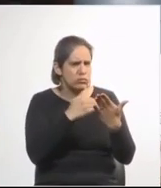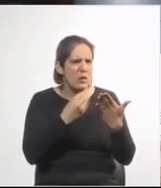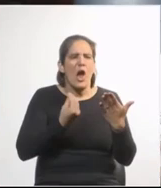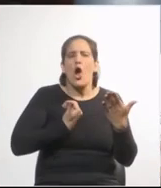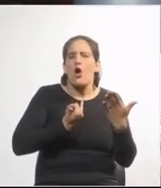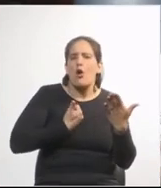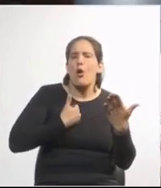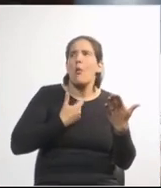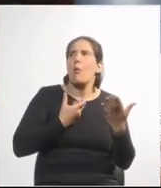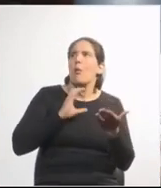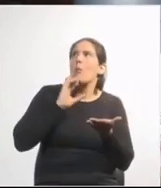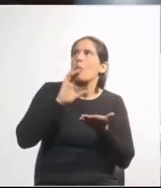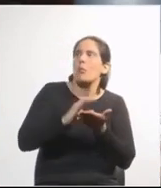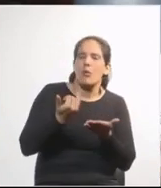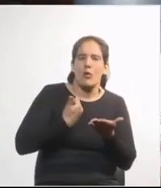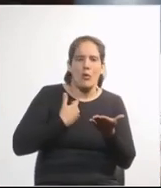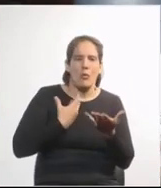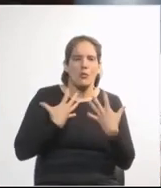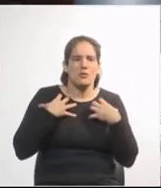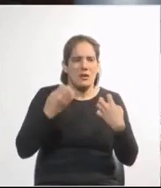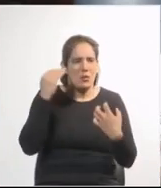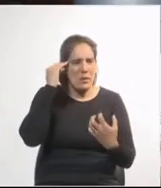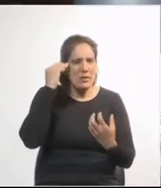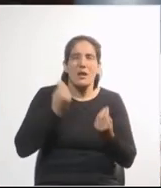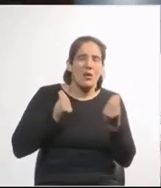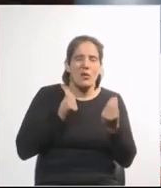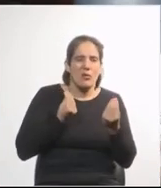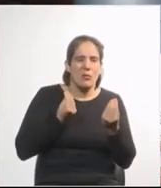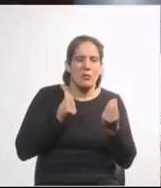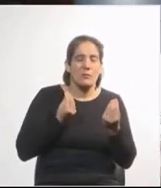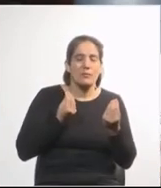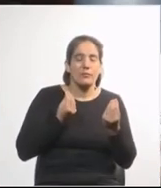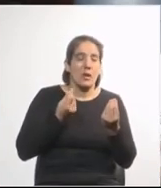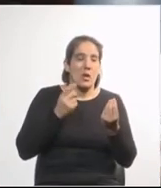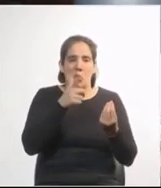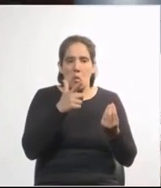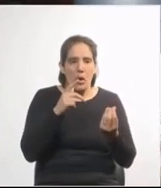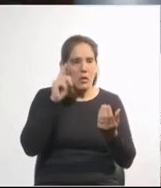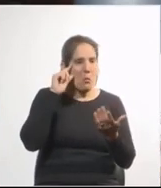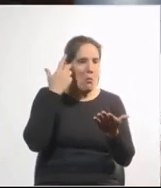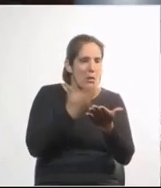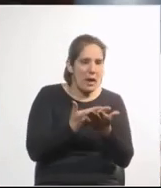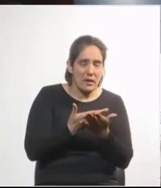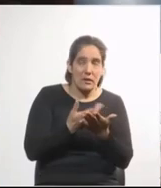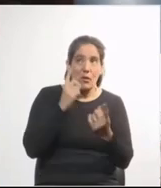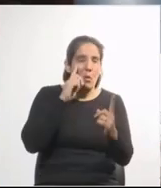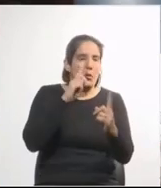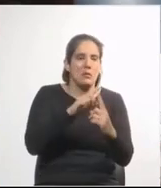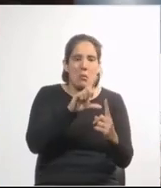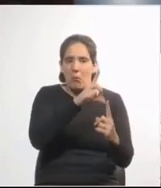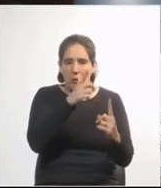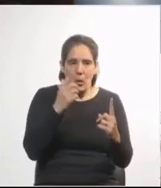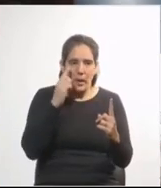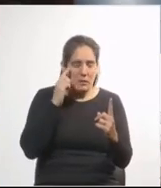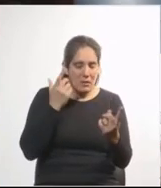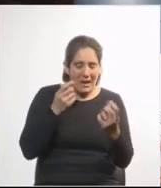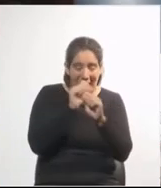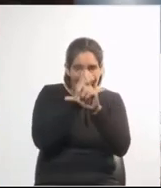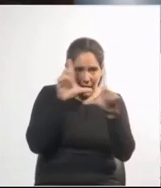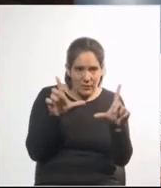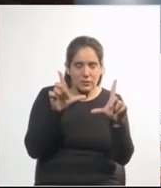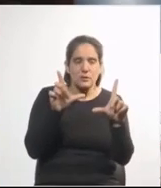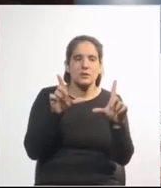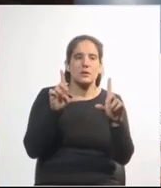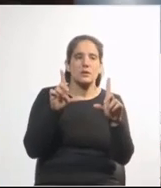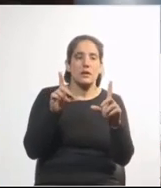la coordinación de los distintos actores al plan y los objetivos definidos y un seguimiento y evaluación de las